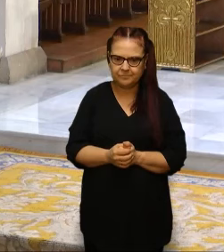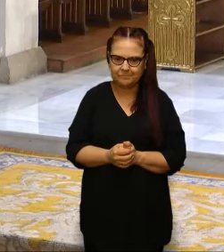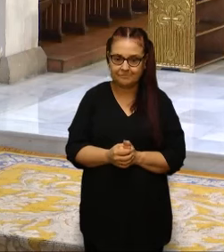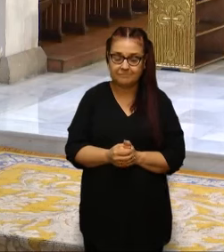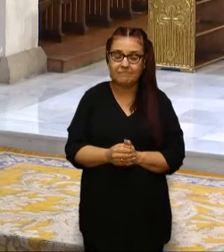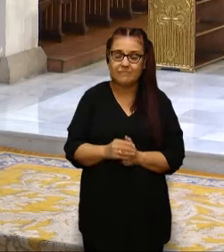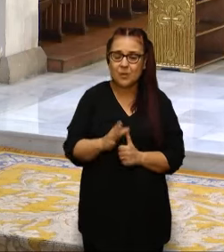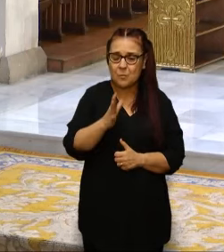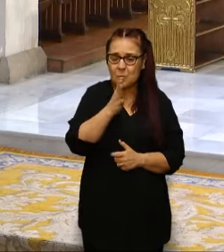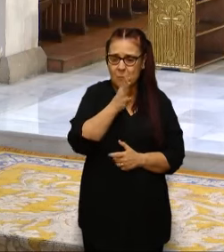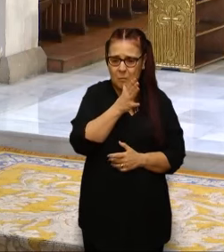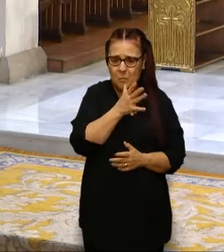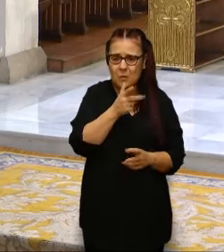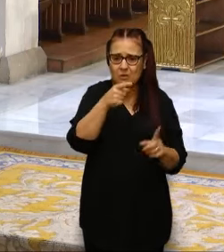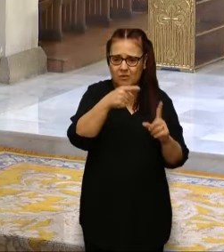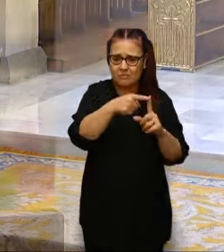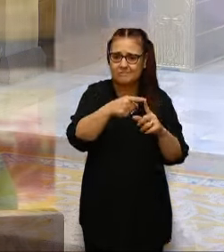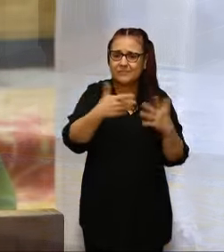Por las víctimas